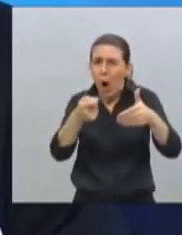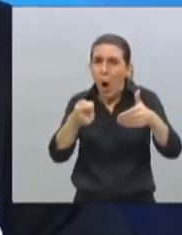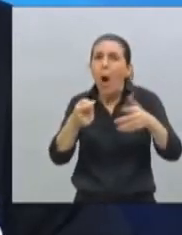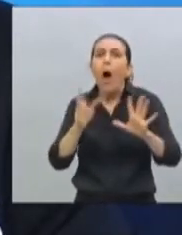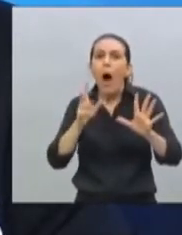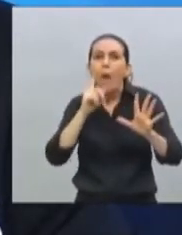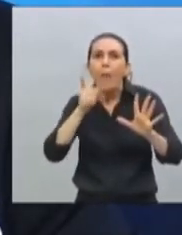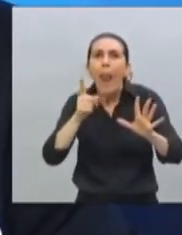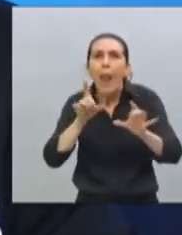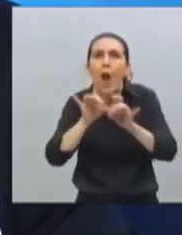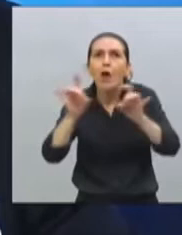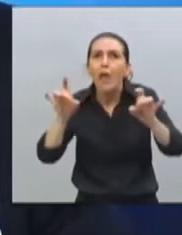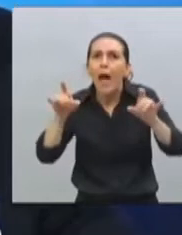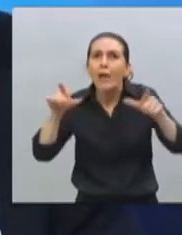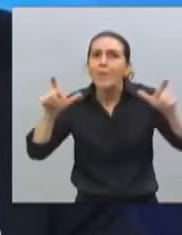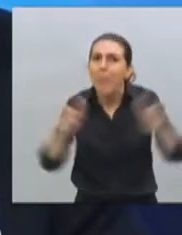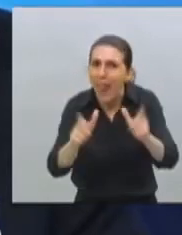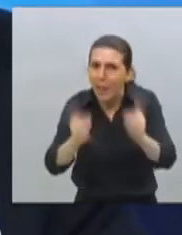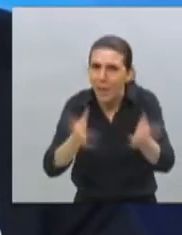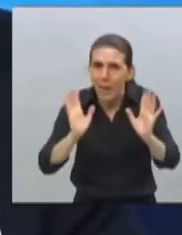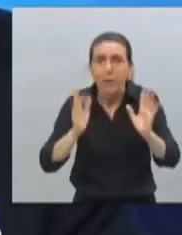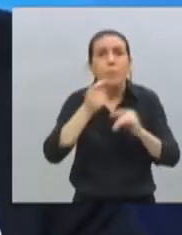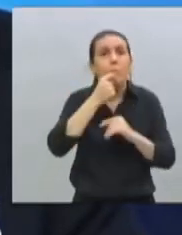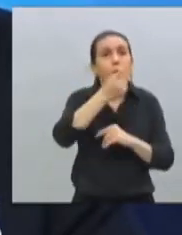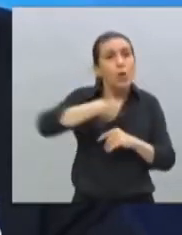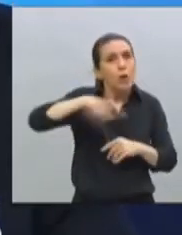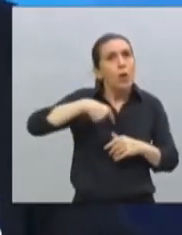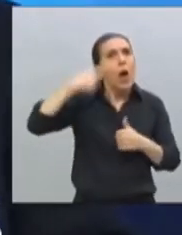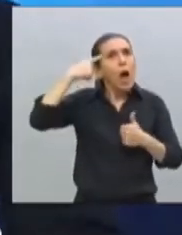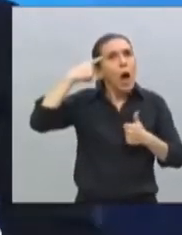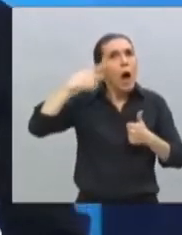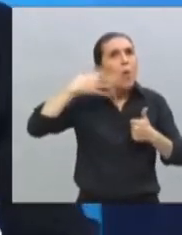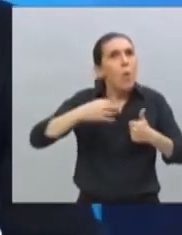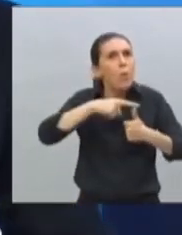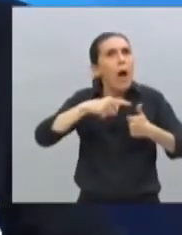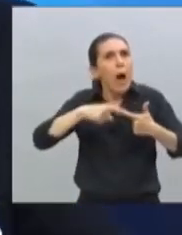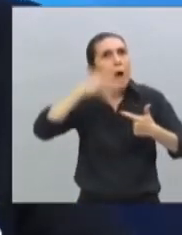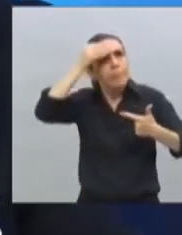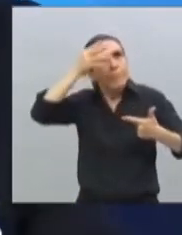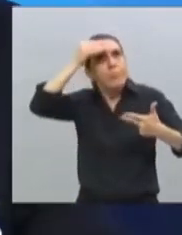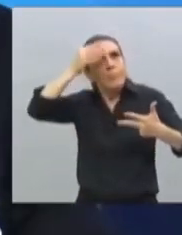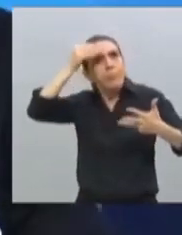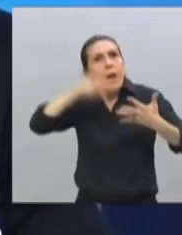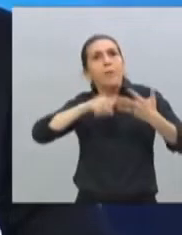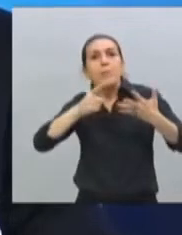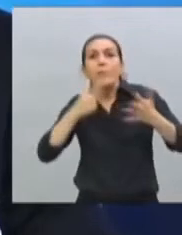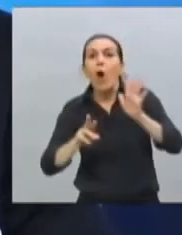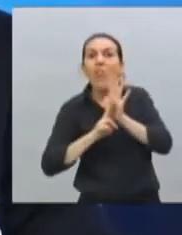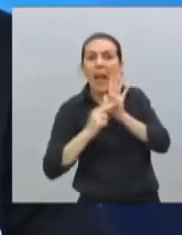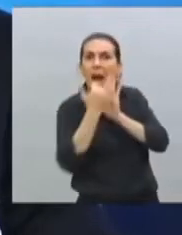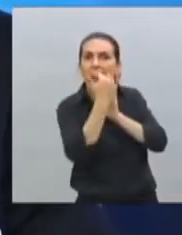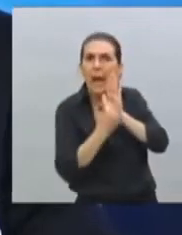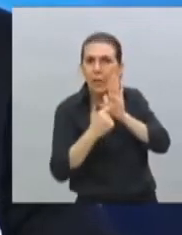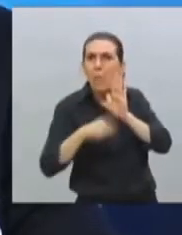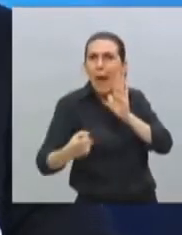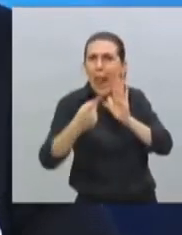A medida que fue pasando la cuarentena, y hoy ya transitando más de un mes, se empieza a sentir en lo económico,